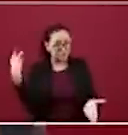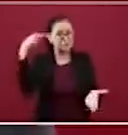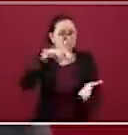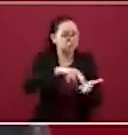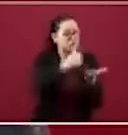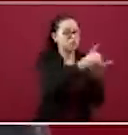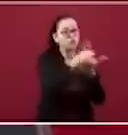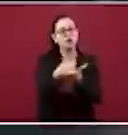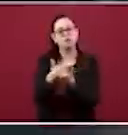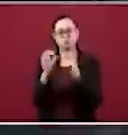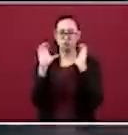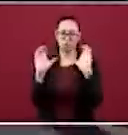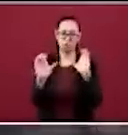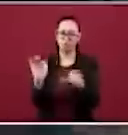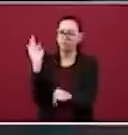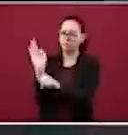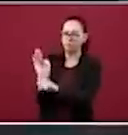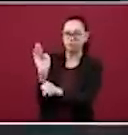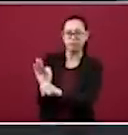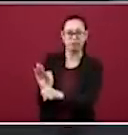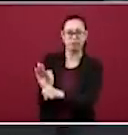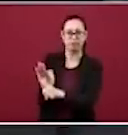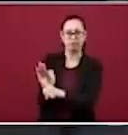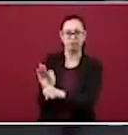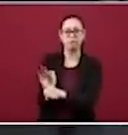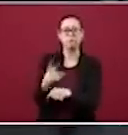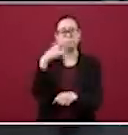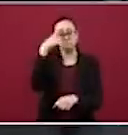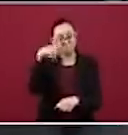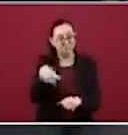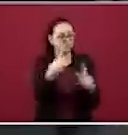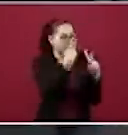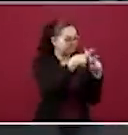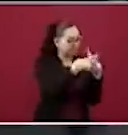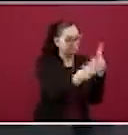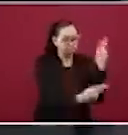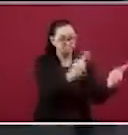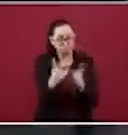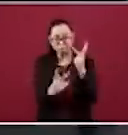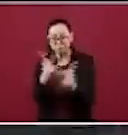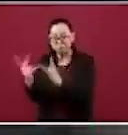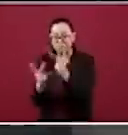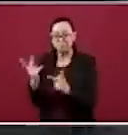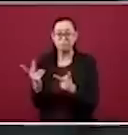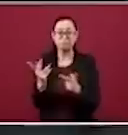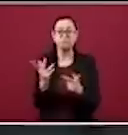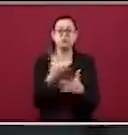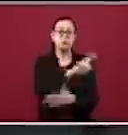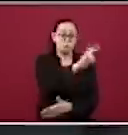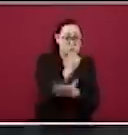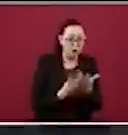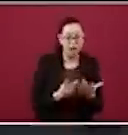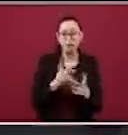ayudar a que se terminen los censos para el bienestar, para la aplicación de